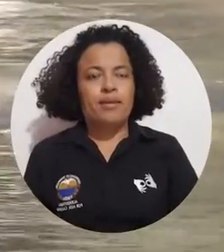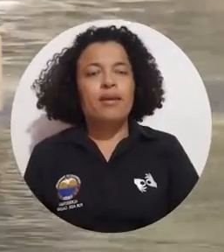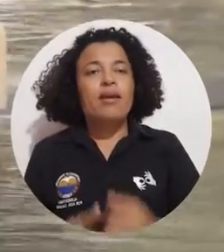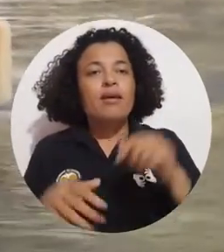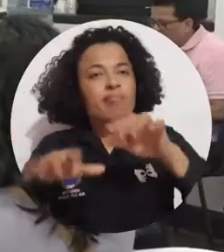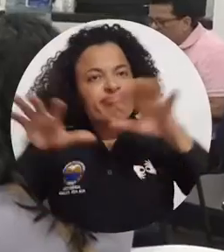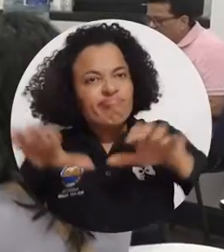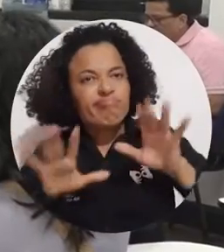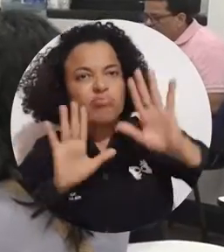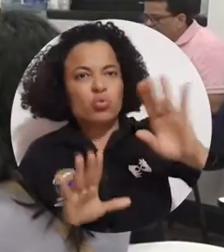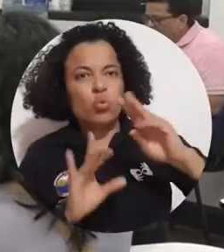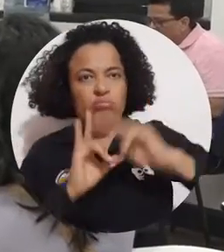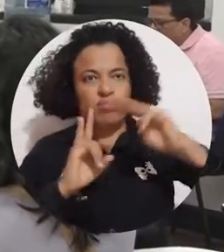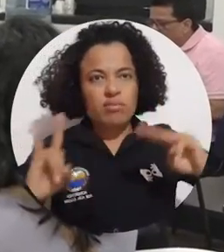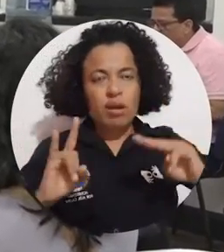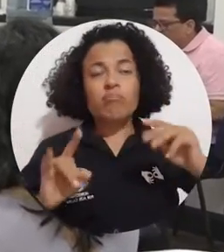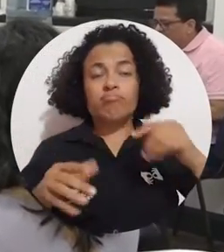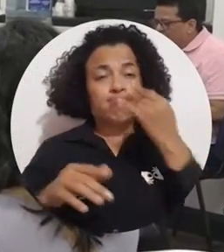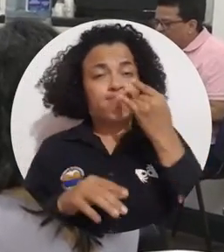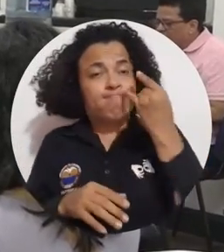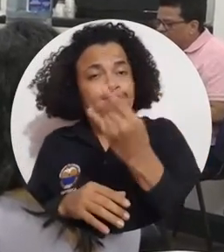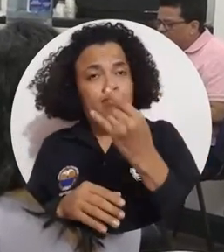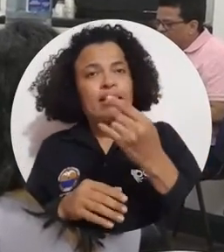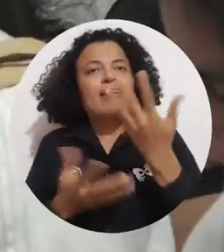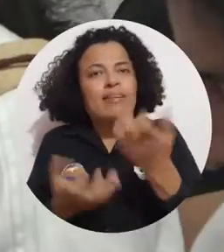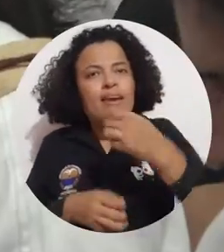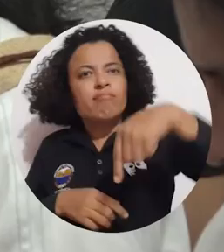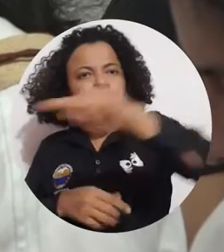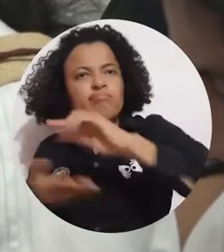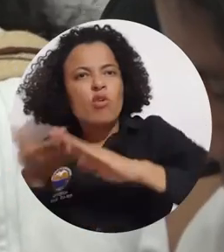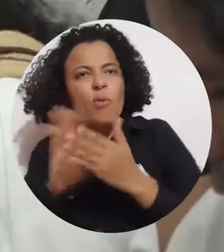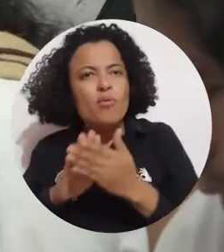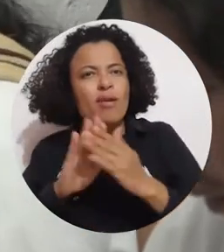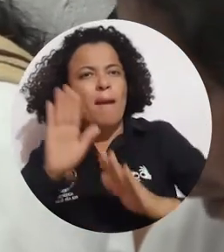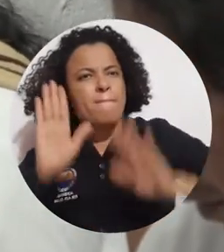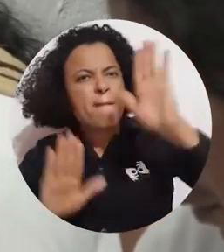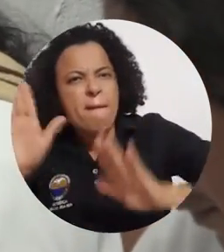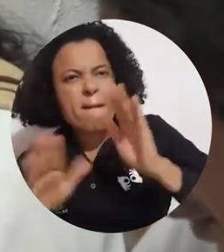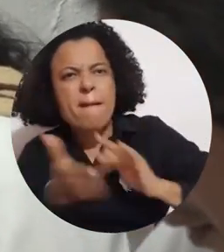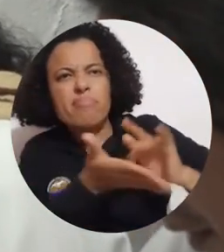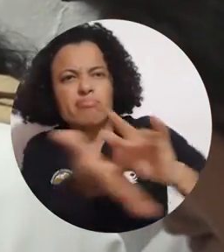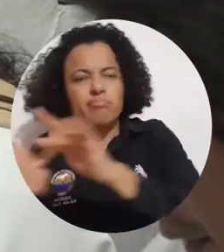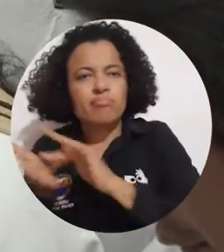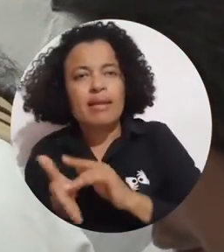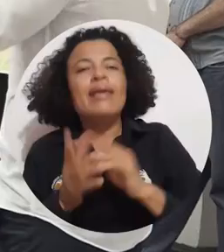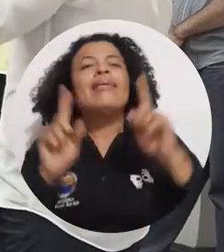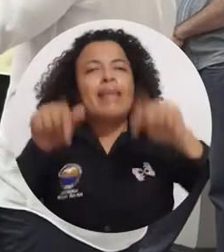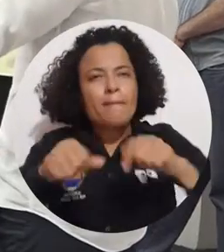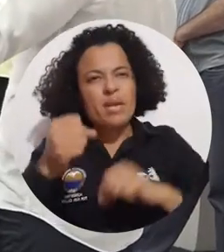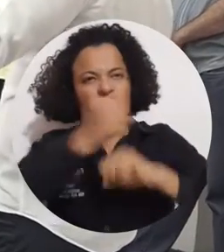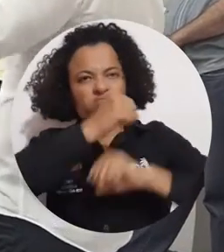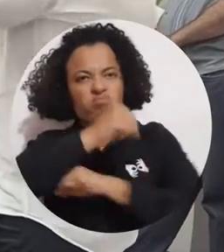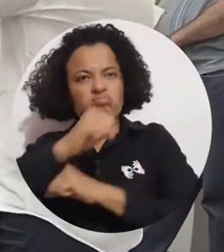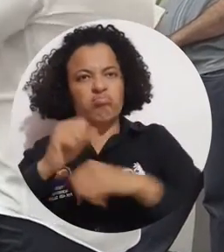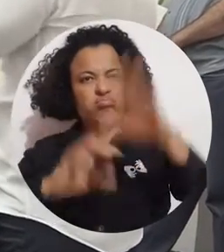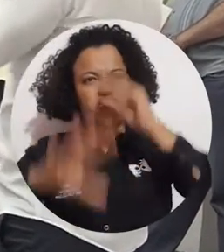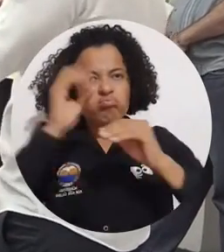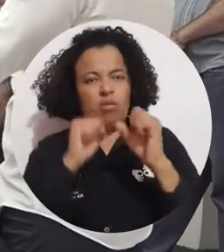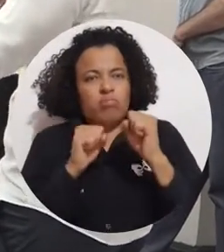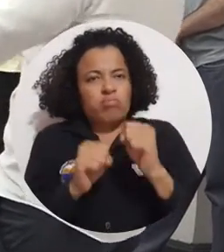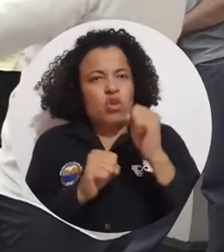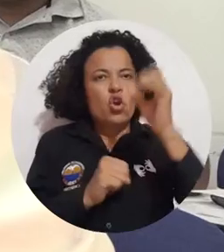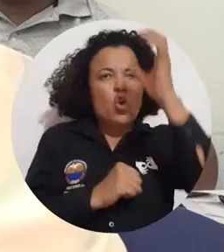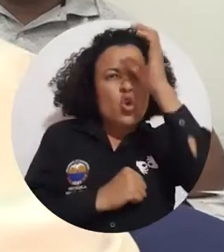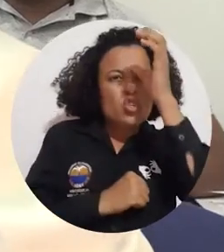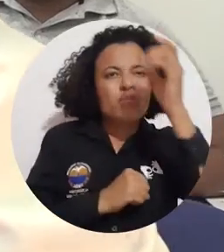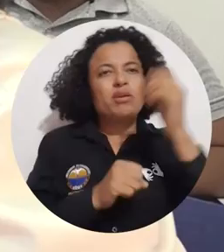que están concebidas. Con estas acciones, Unimagdalena ratifica su interés en generar participación colectiva de las comunidades y fortalecer los procesos de